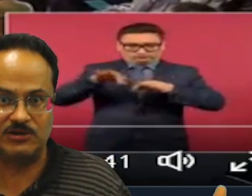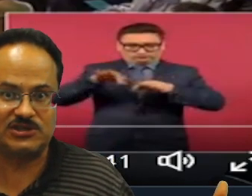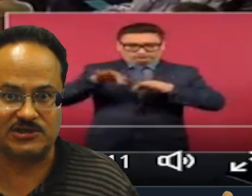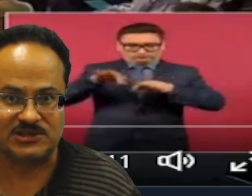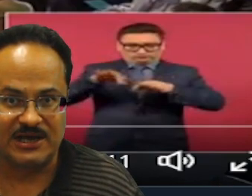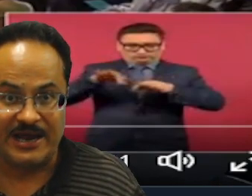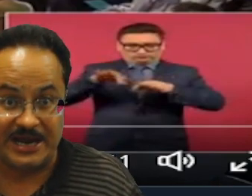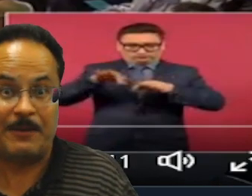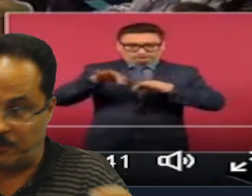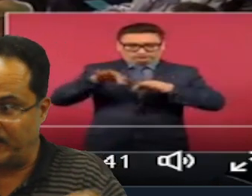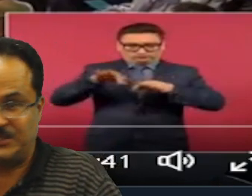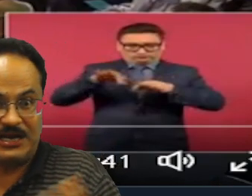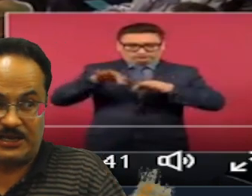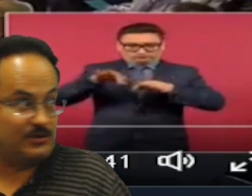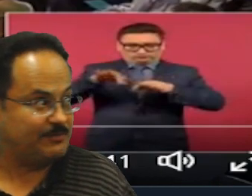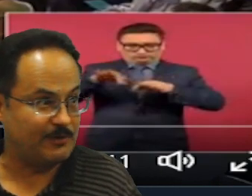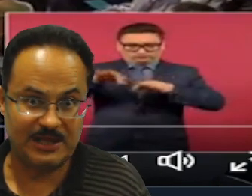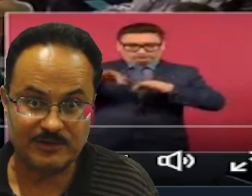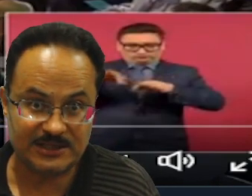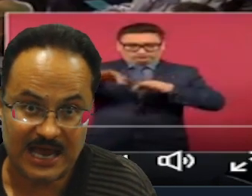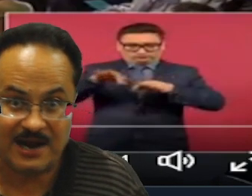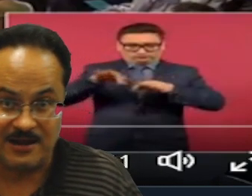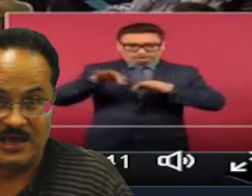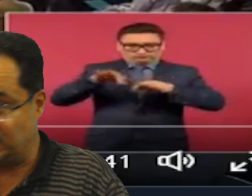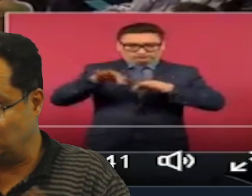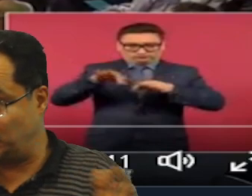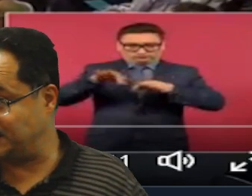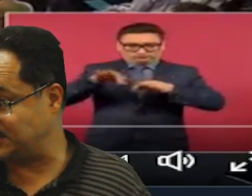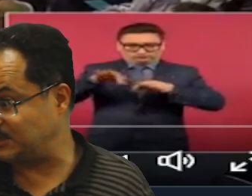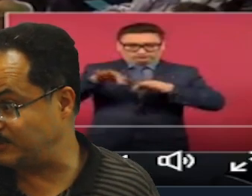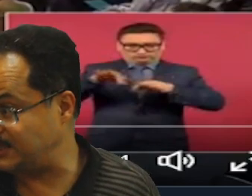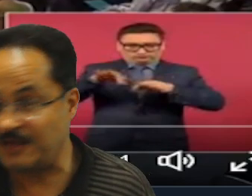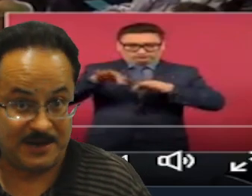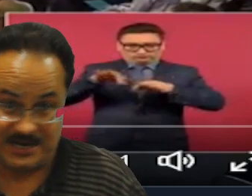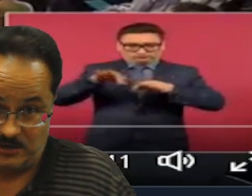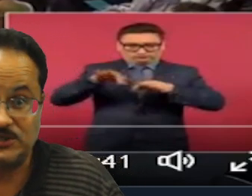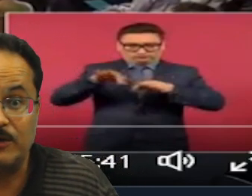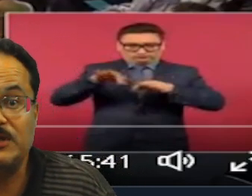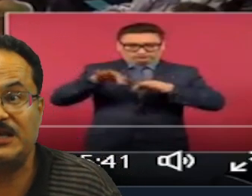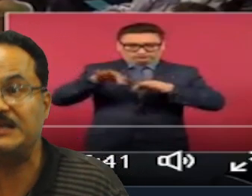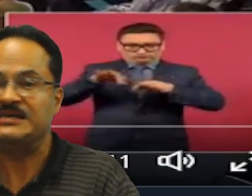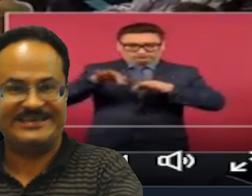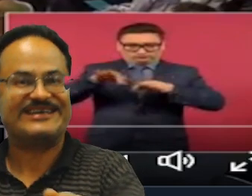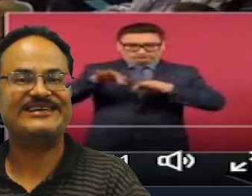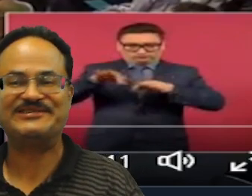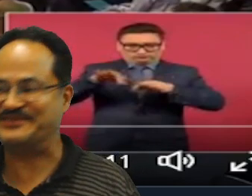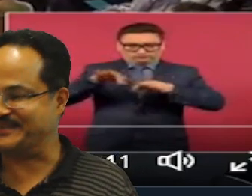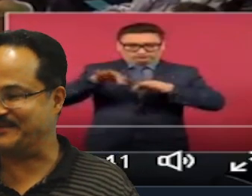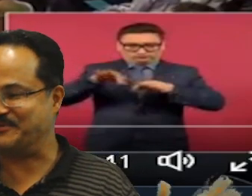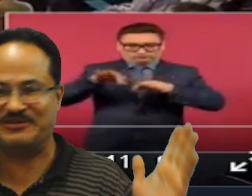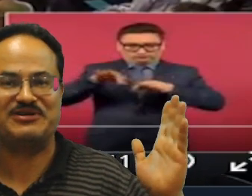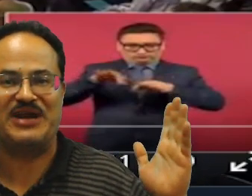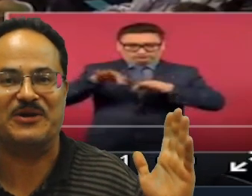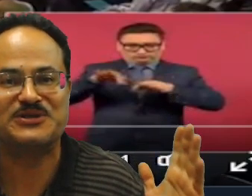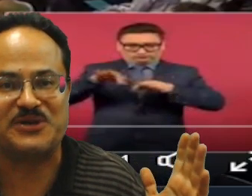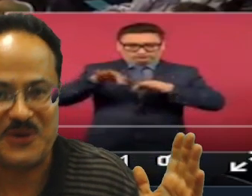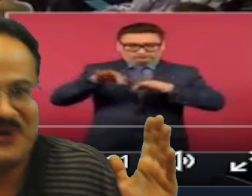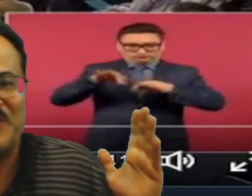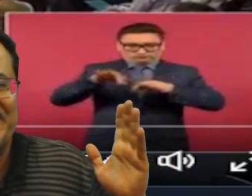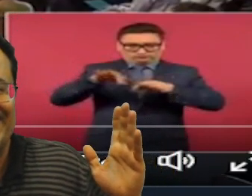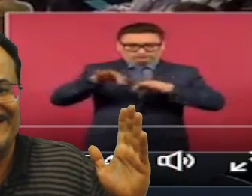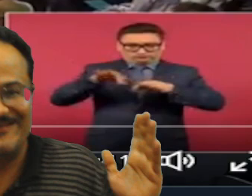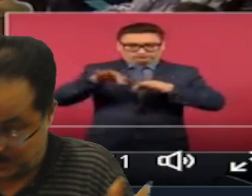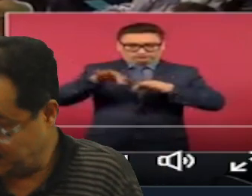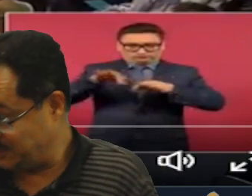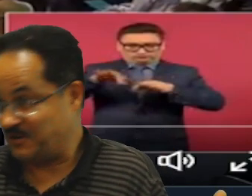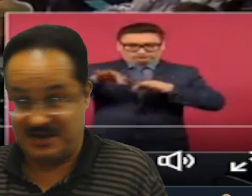idea de los negocios en aprovechar que no se puede auditar que son obras de seguridad para que no se auditen y aquí es donde hacemos nuestro negocio No